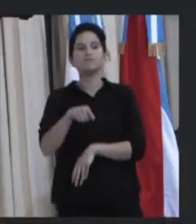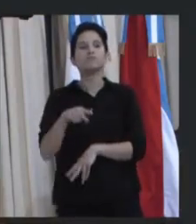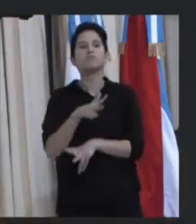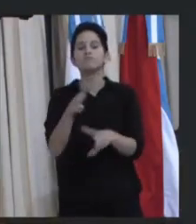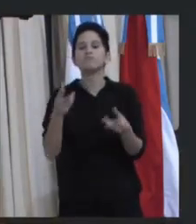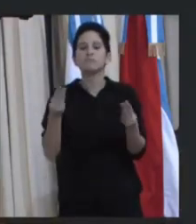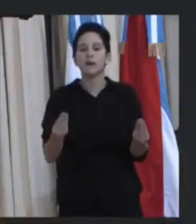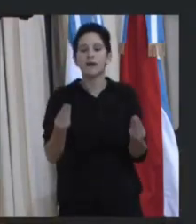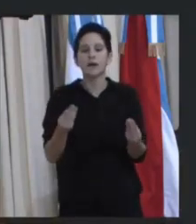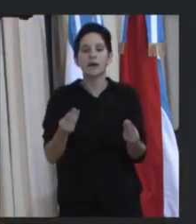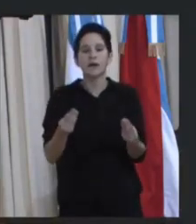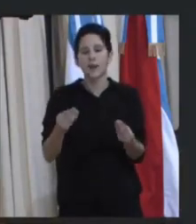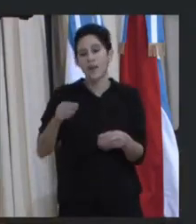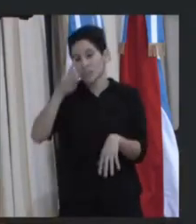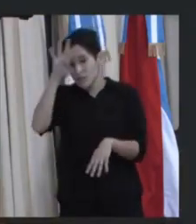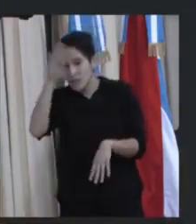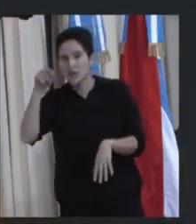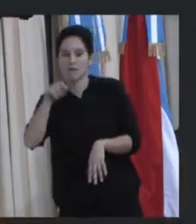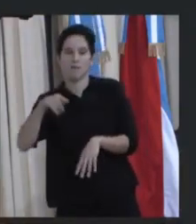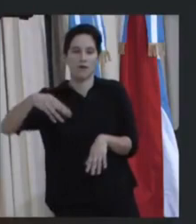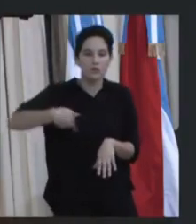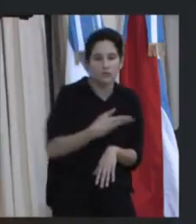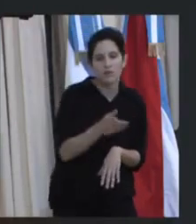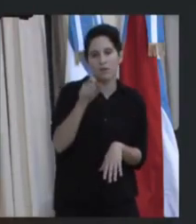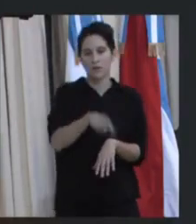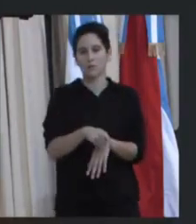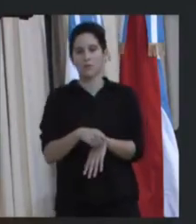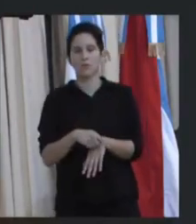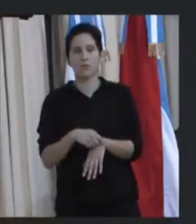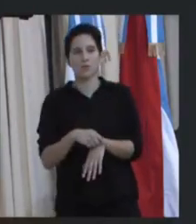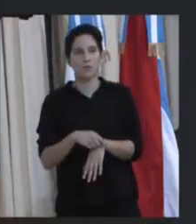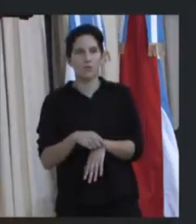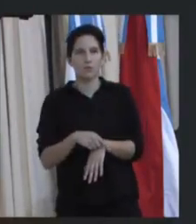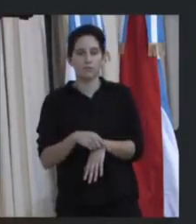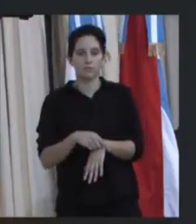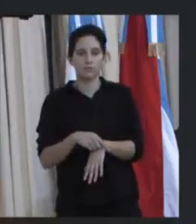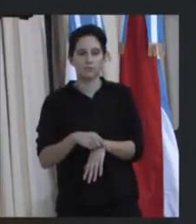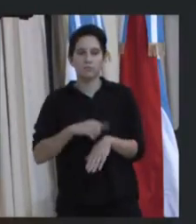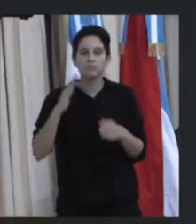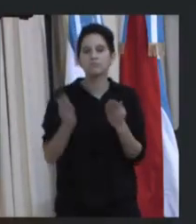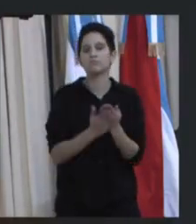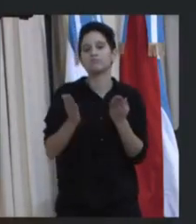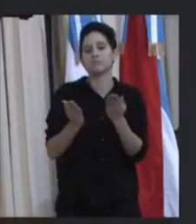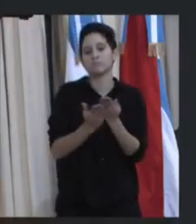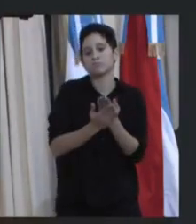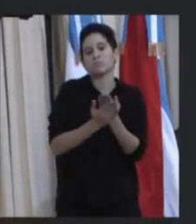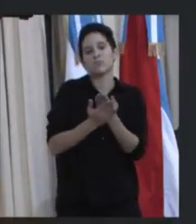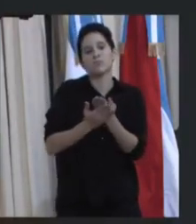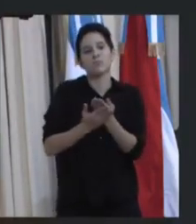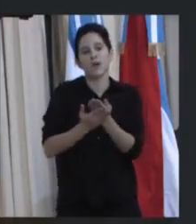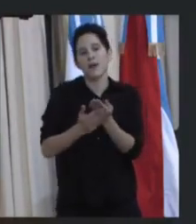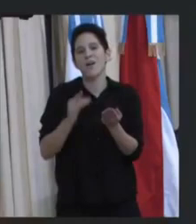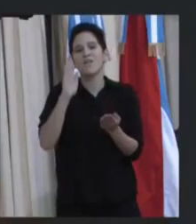el indigenismo, va a tomar el socialismo, va a tomar el vanguardismo estético, ¿no?